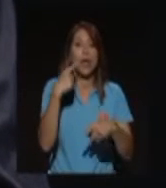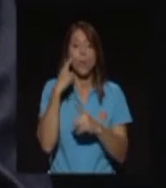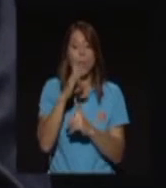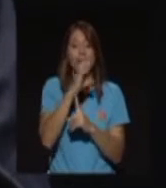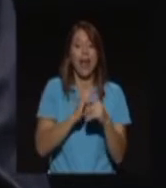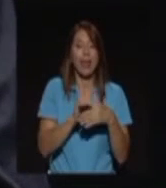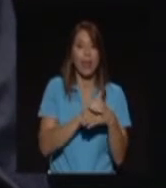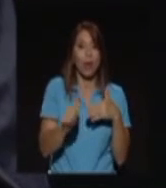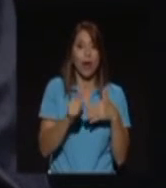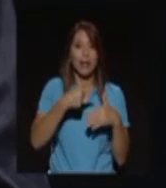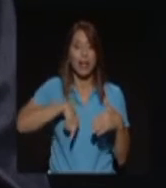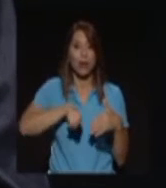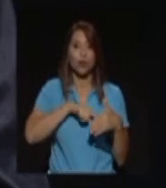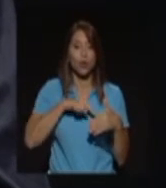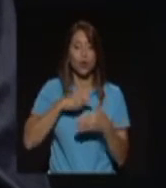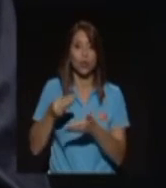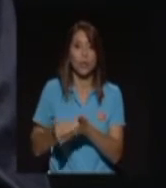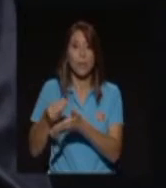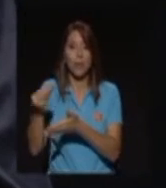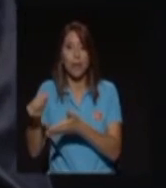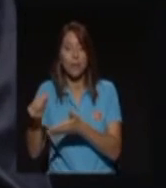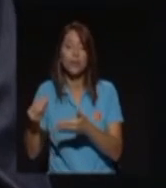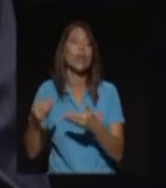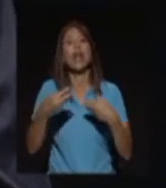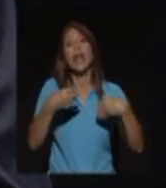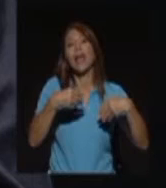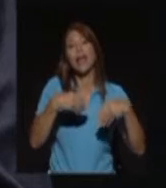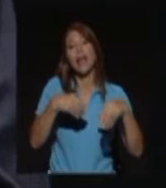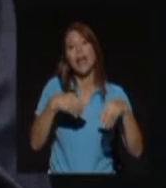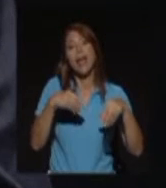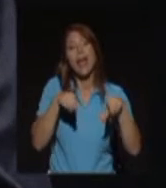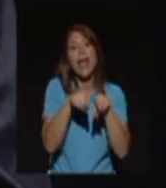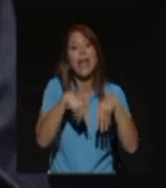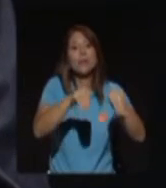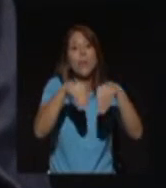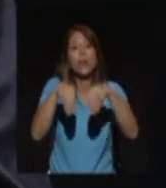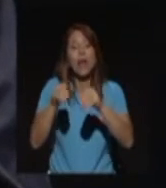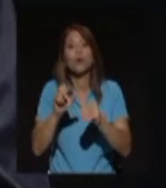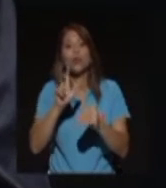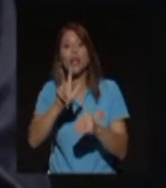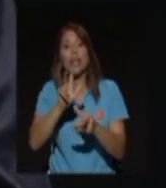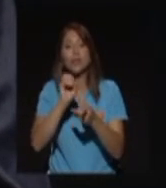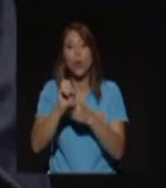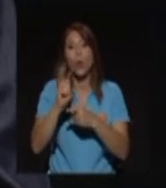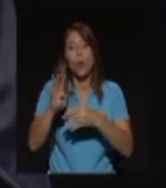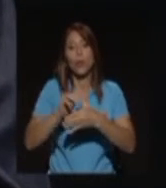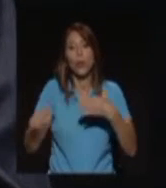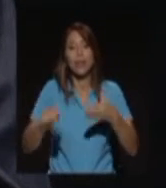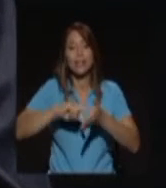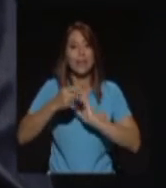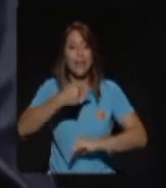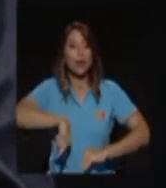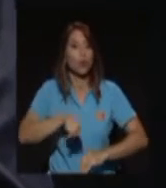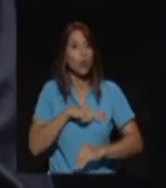importamos de alimentos, exportamos 3 o 4 dólares, así que somos exportadores netos en el